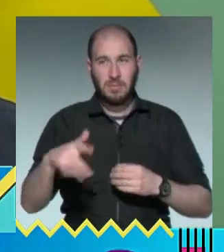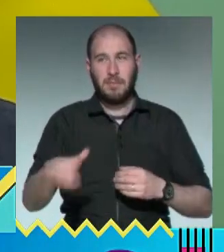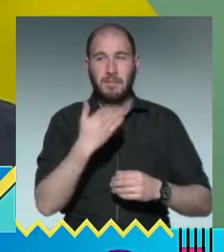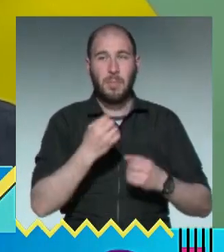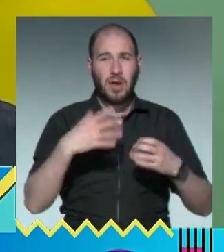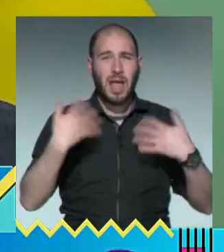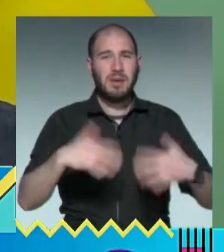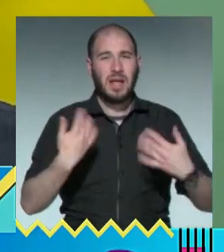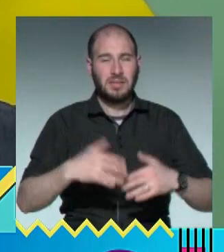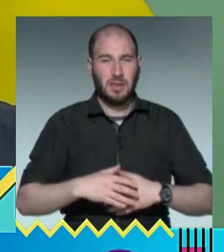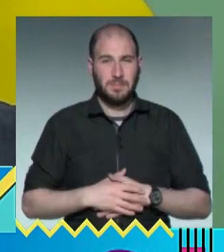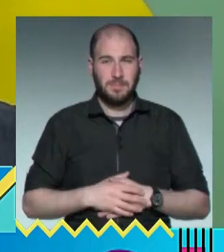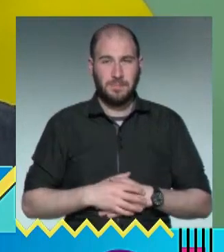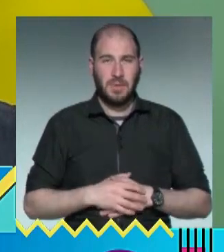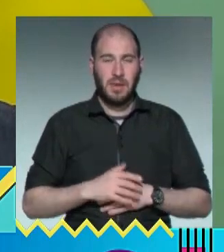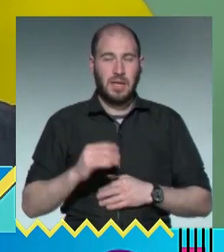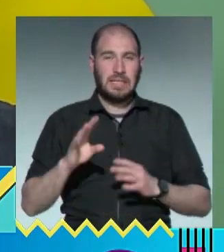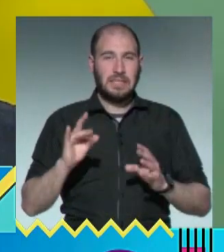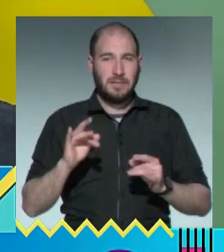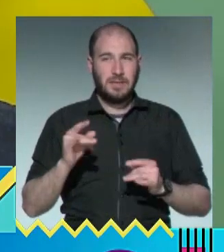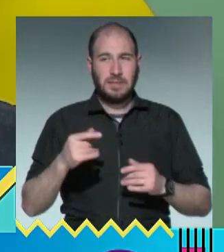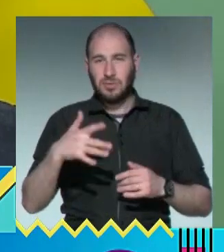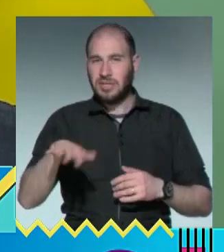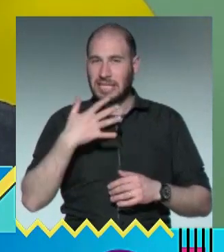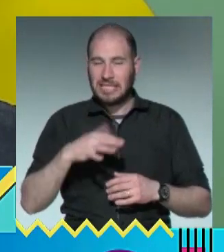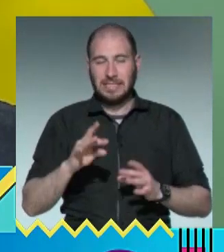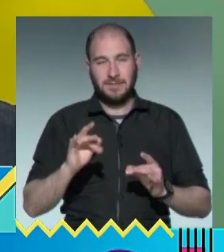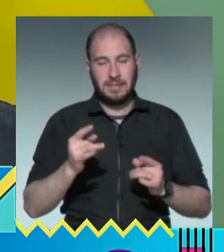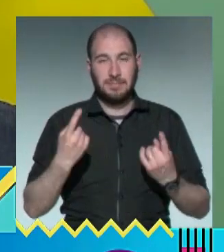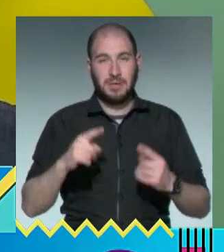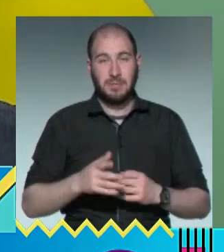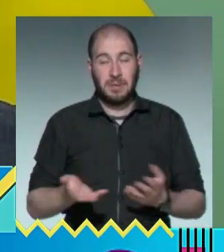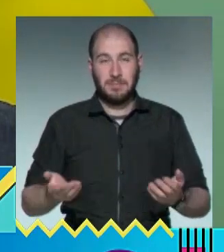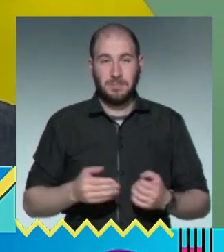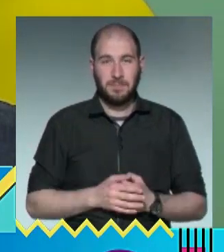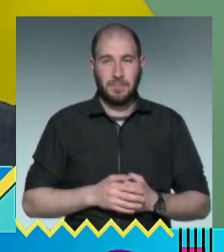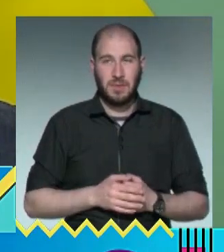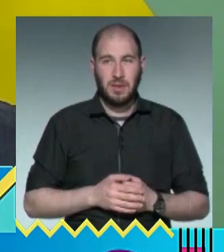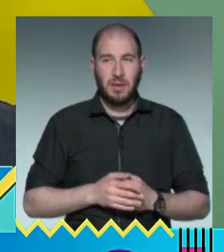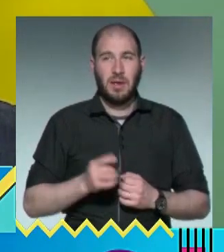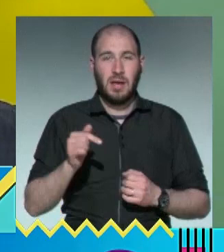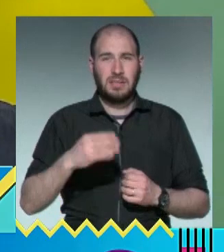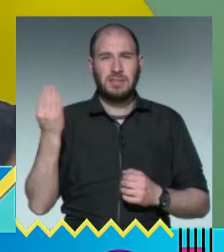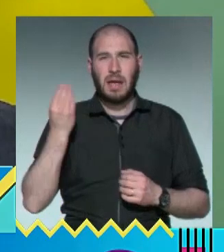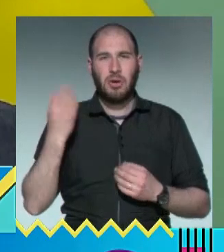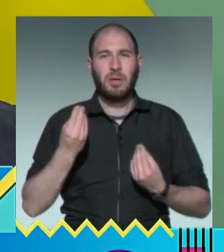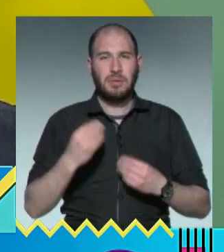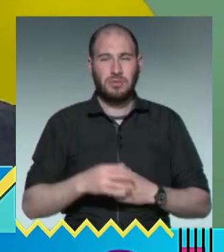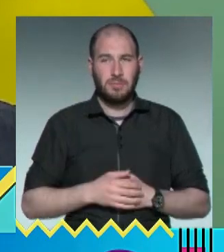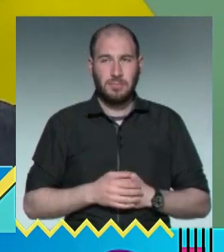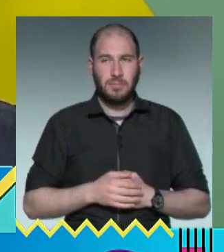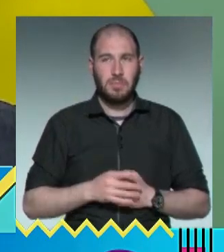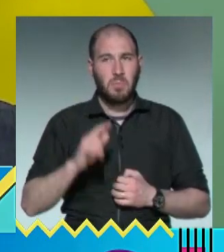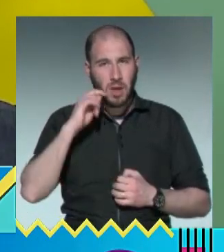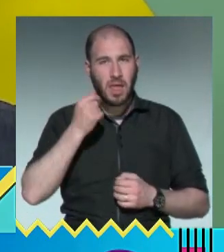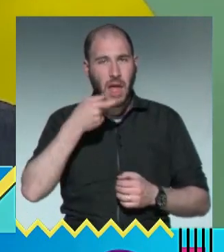por una emergencia. Es muy difícil que lo entiendan, pero bueno, el sábado lo que nos pasó fue muy